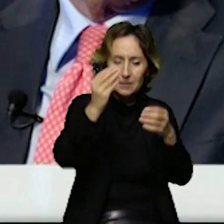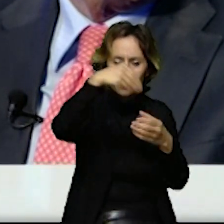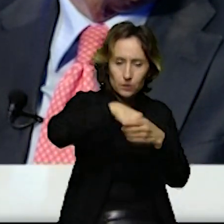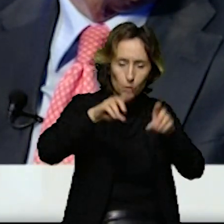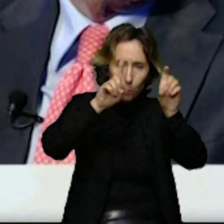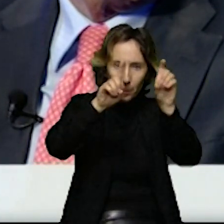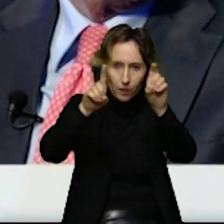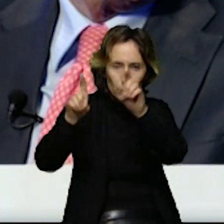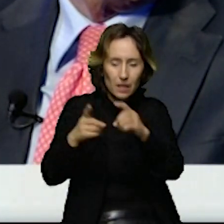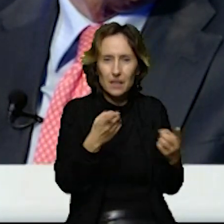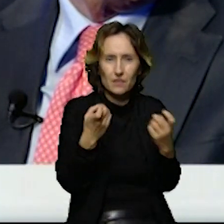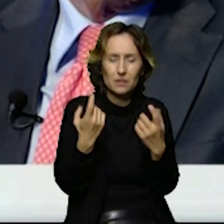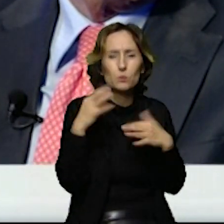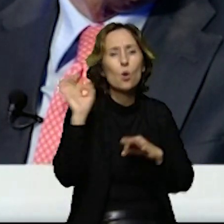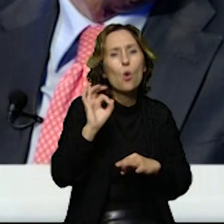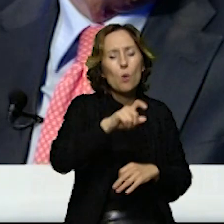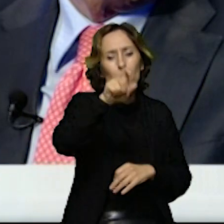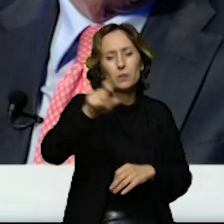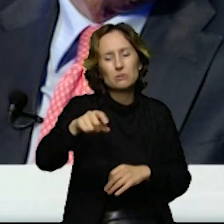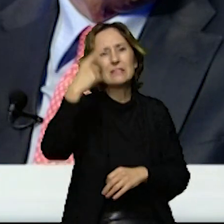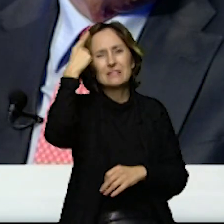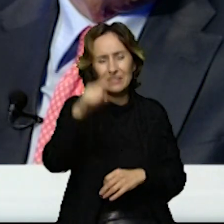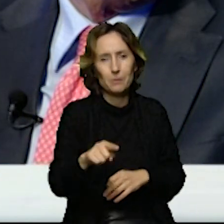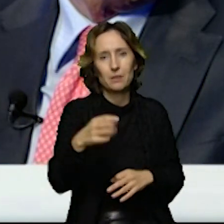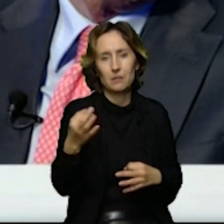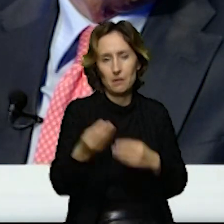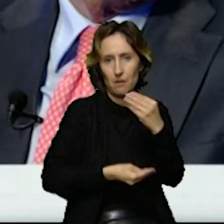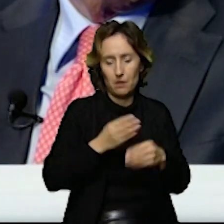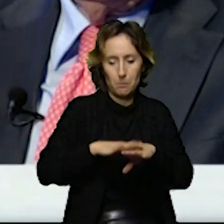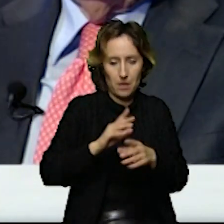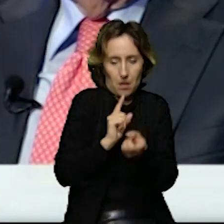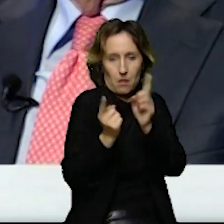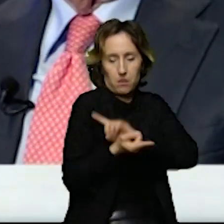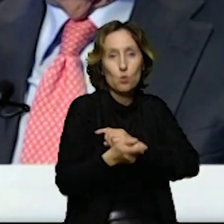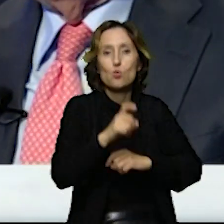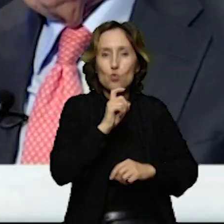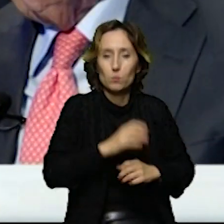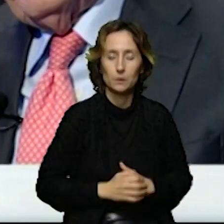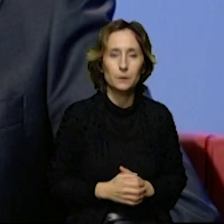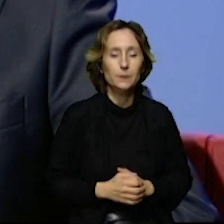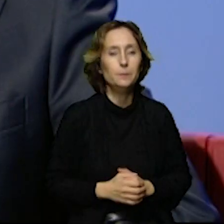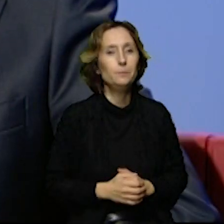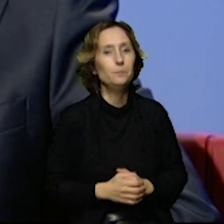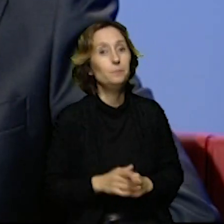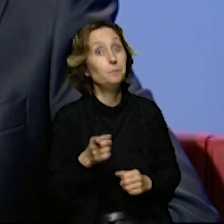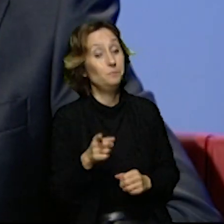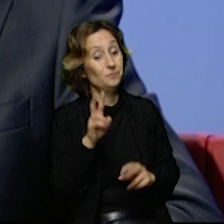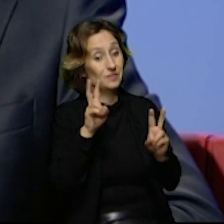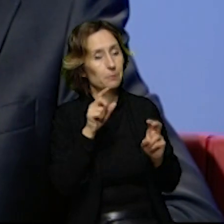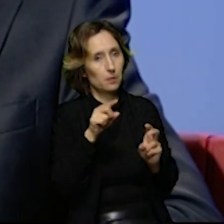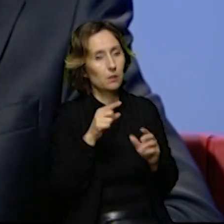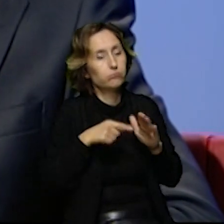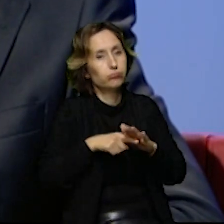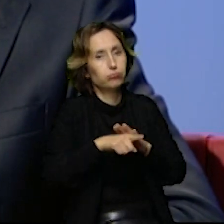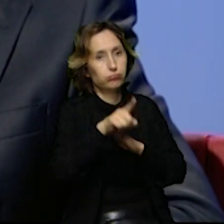ya todo el mundo sabe lo que tiene que hacer para que esa evolución tenga sentido? Bueno, se ha avanzado mucho en este sentido, ¿no? Y en